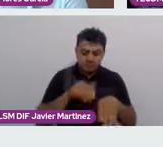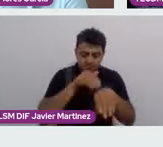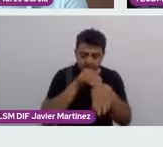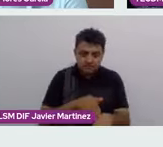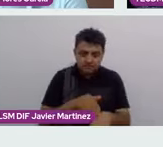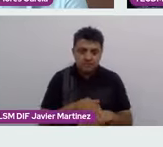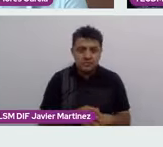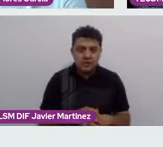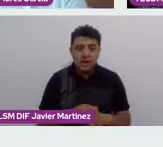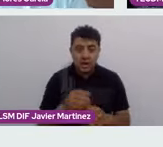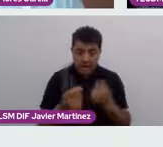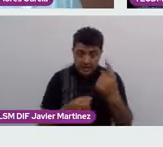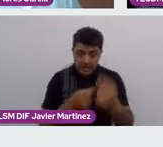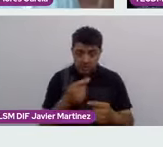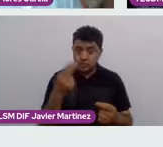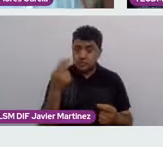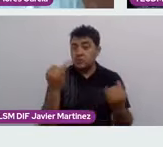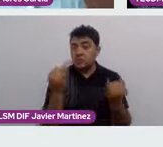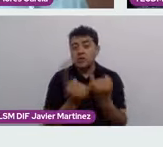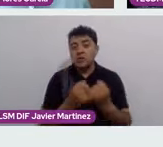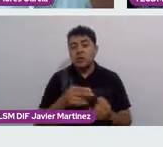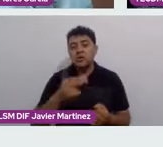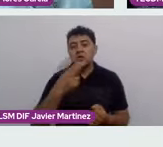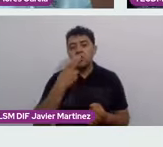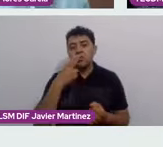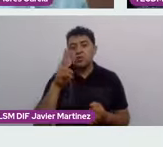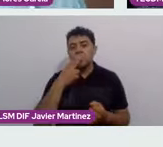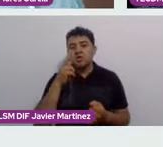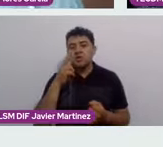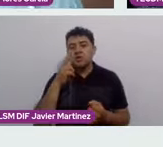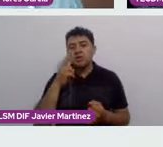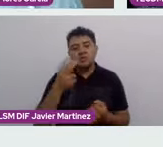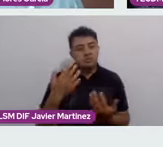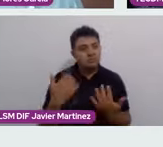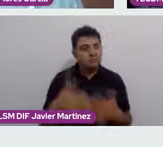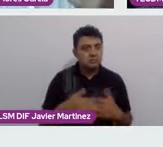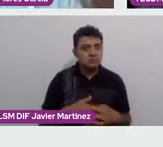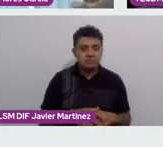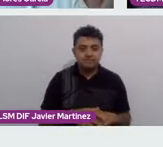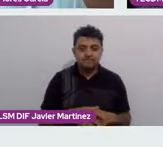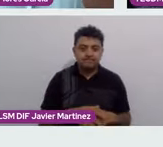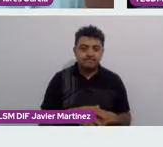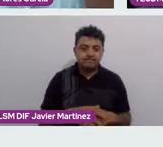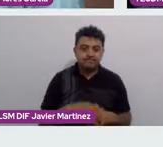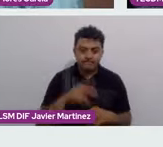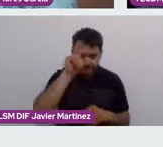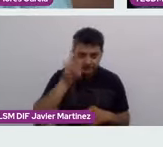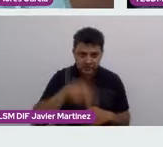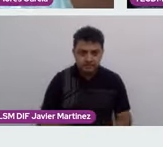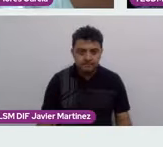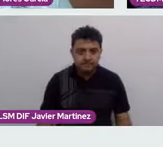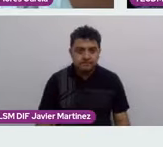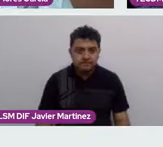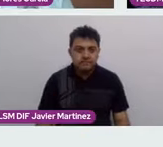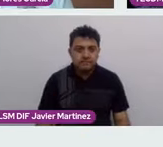oído. Híjole, tremendo. Qué información de verdad tan relevante, doctor. Muchísimas gracias. Última pregunta,